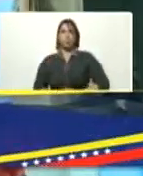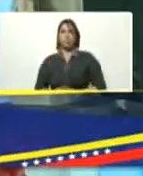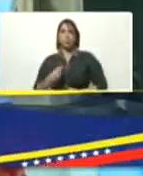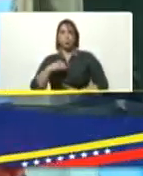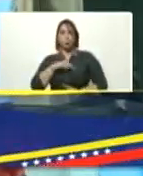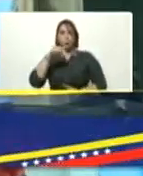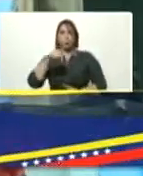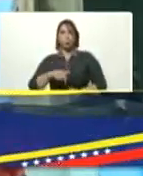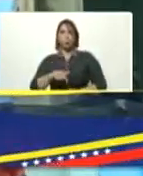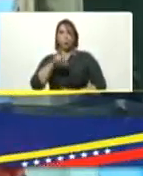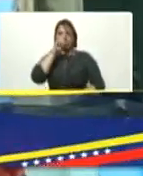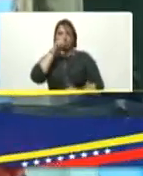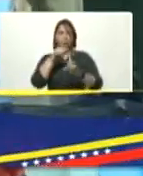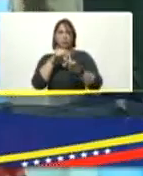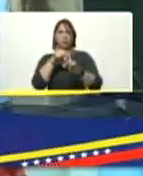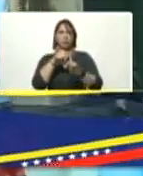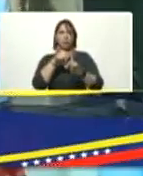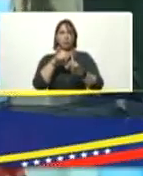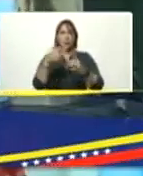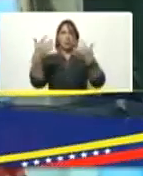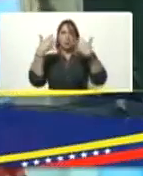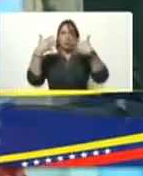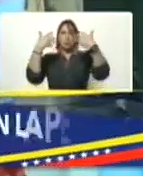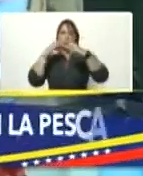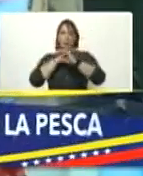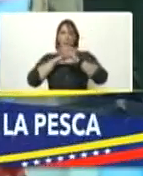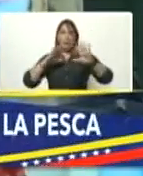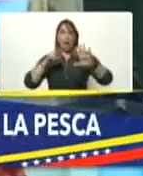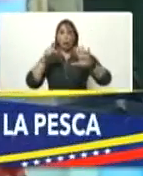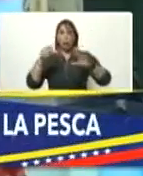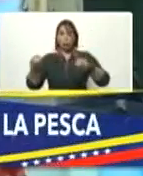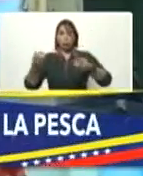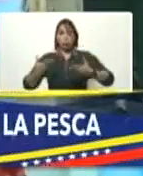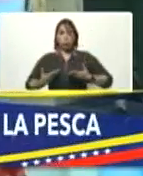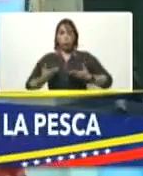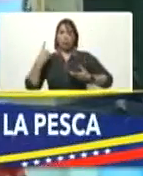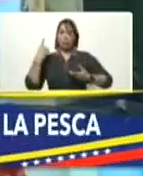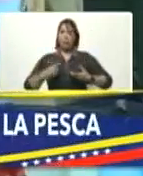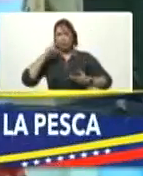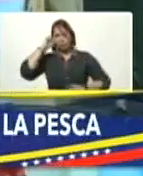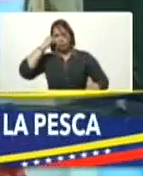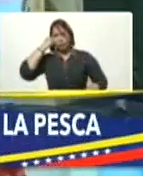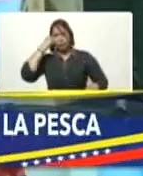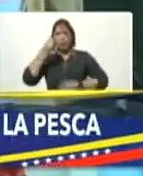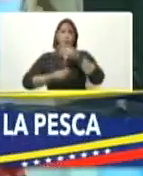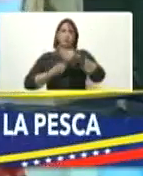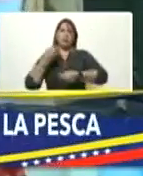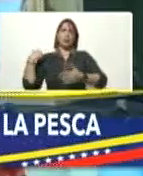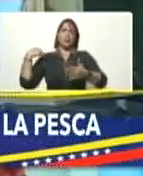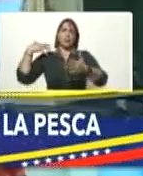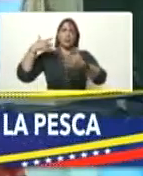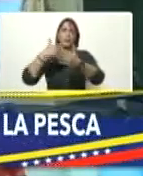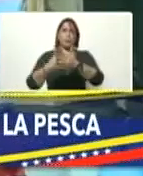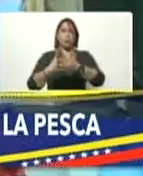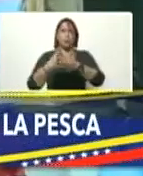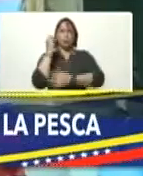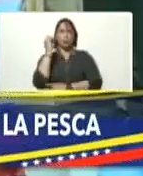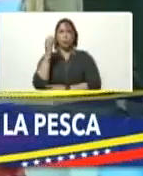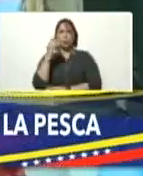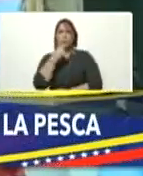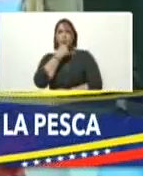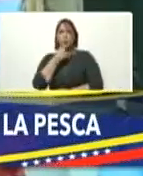aquí como parte de una orientación clara que usted ha dado y que tiene que ver con las reflexiones que se vienen haciendo en el Congreso de